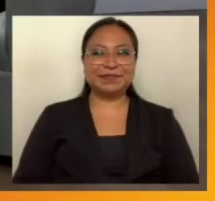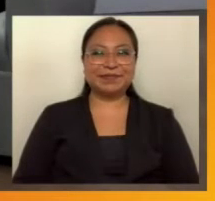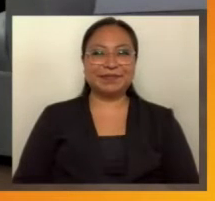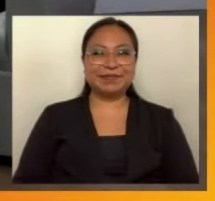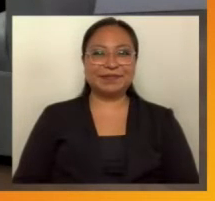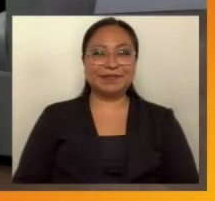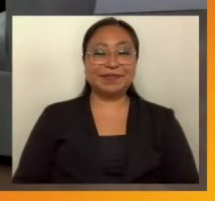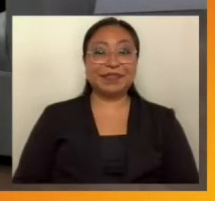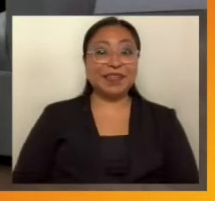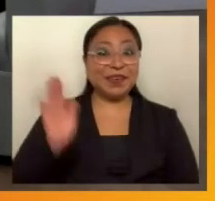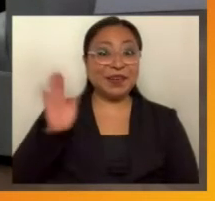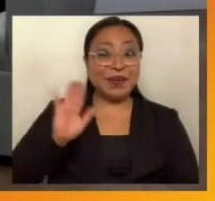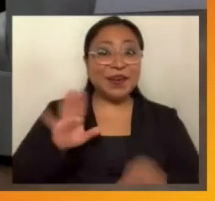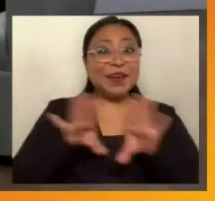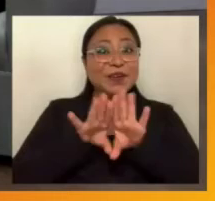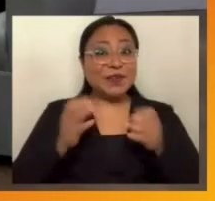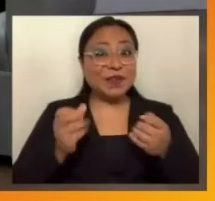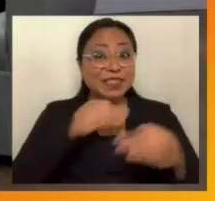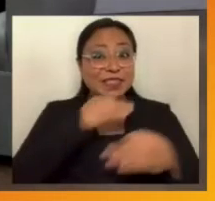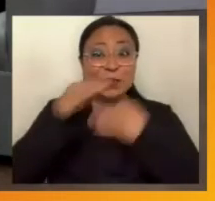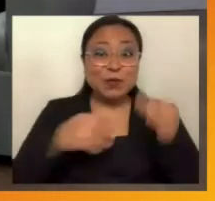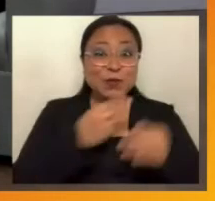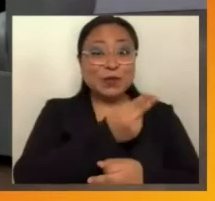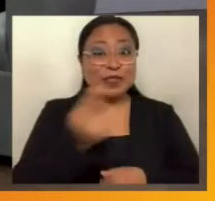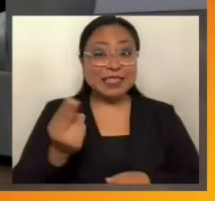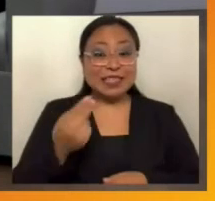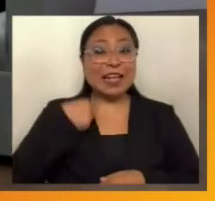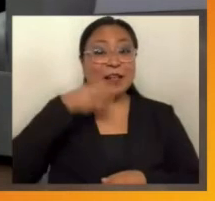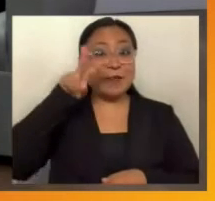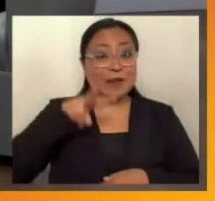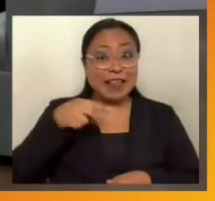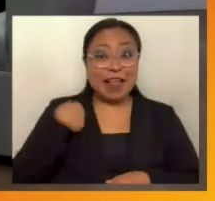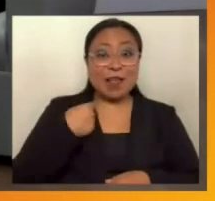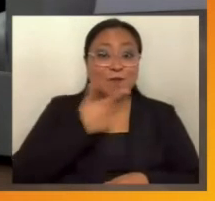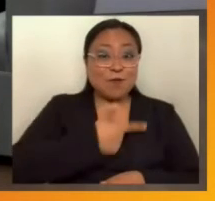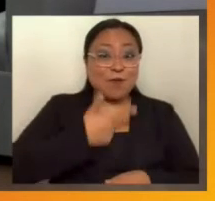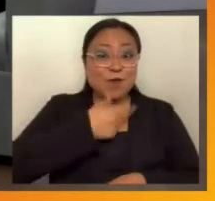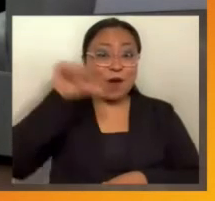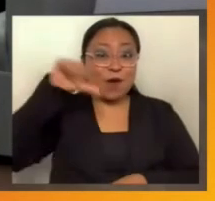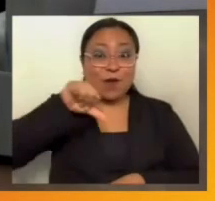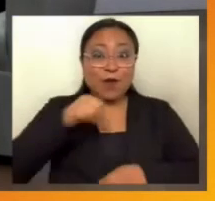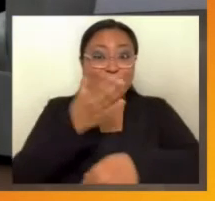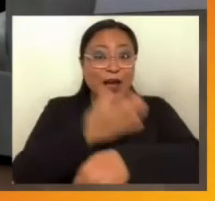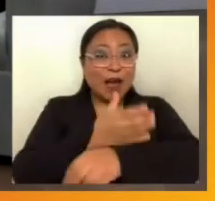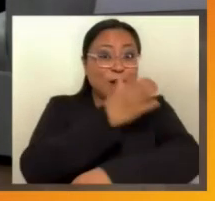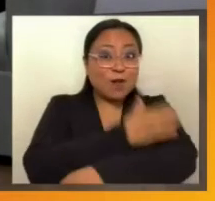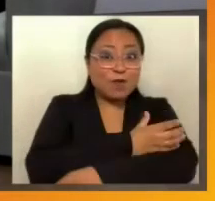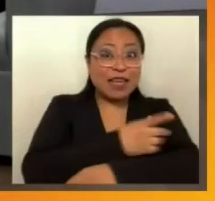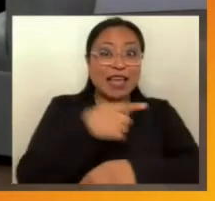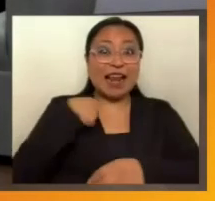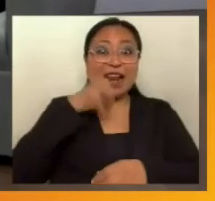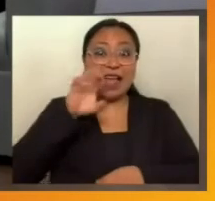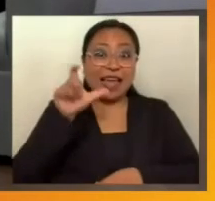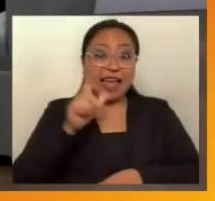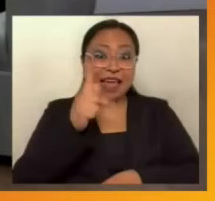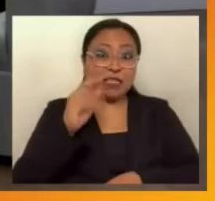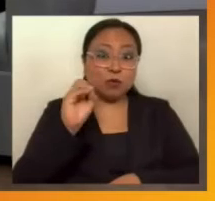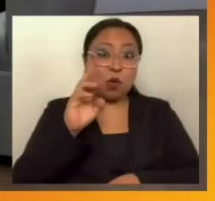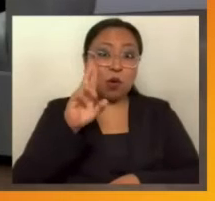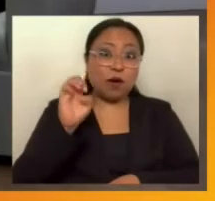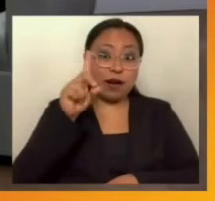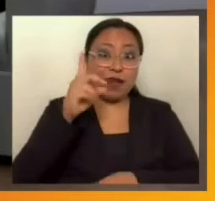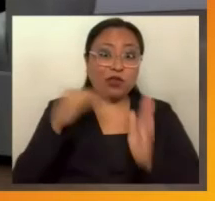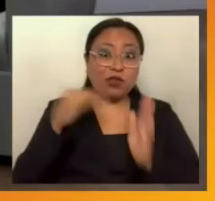¿Qué tal? ¿Cómo están todos? Es un gusto para nosotros estar aquí el día de hoy en Expo Red para cerrar